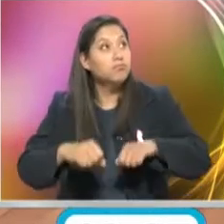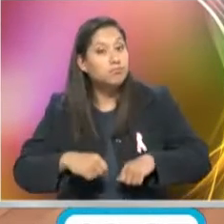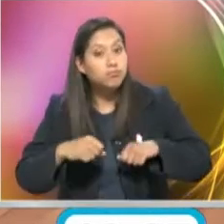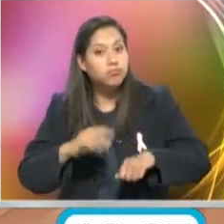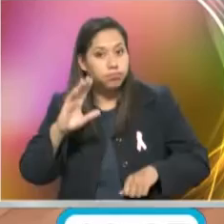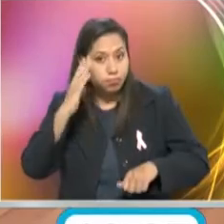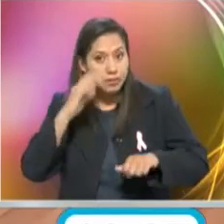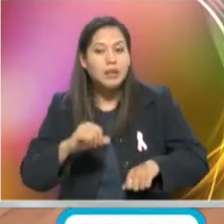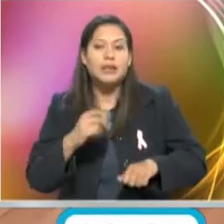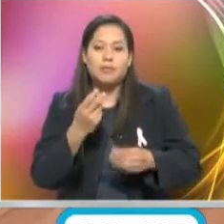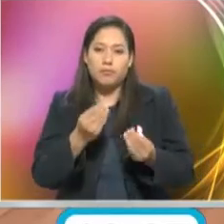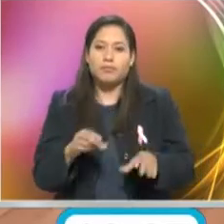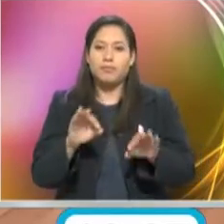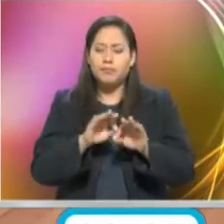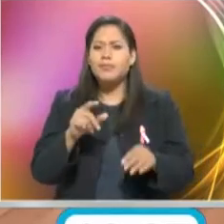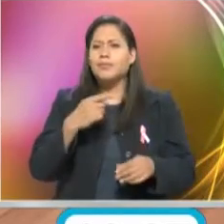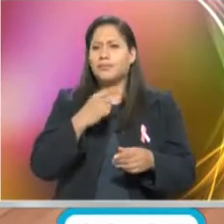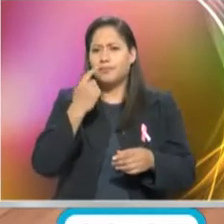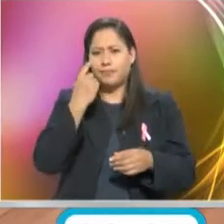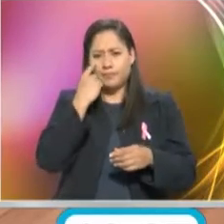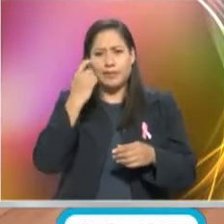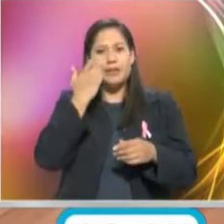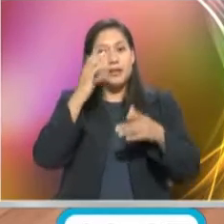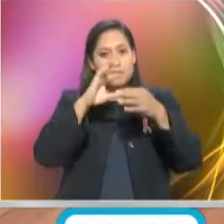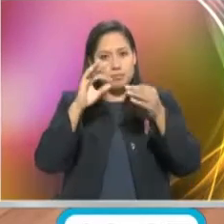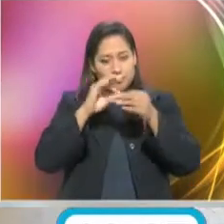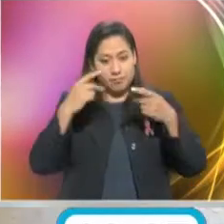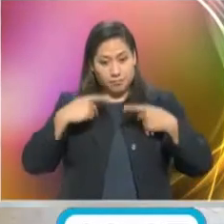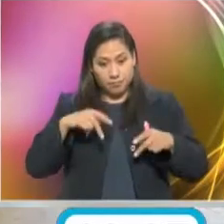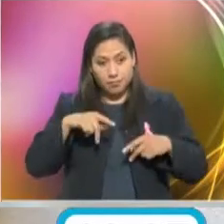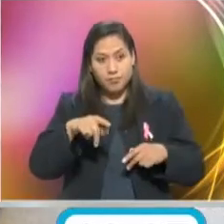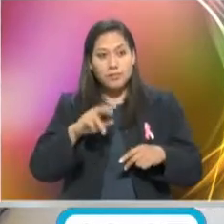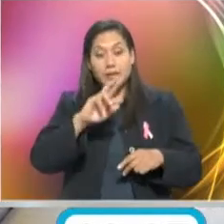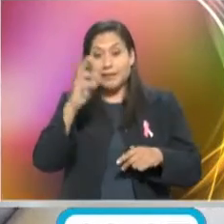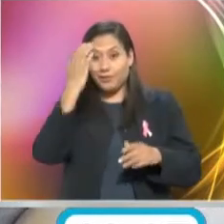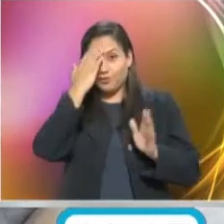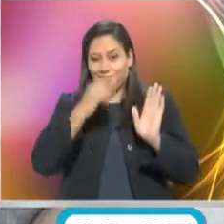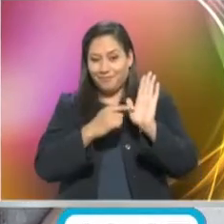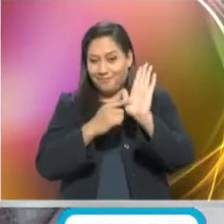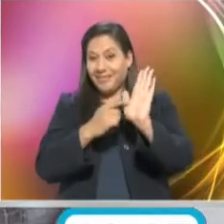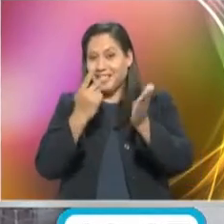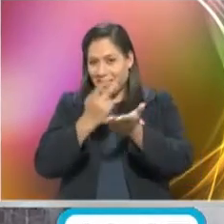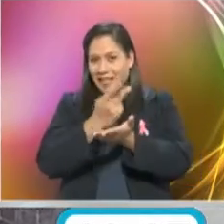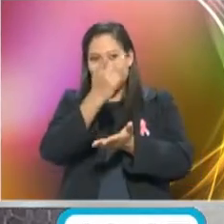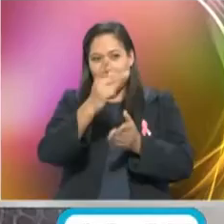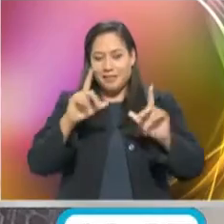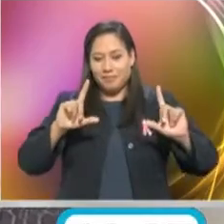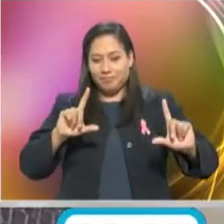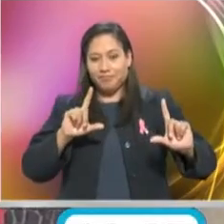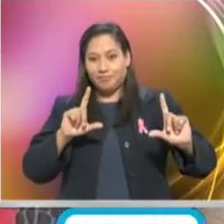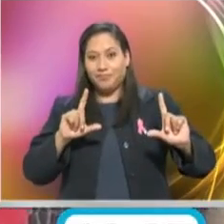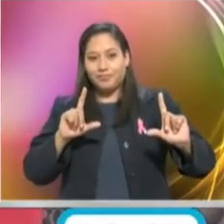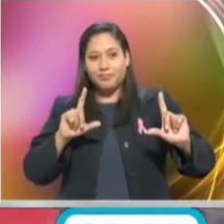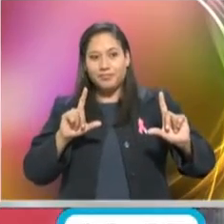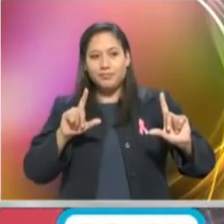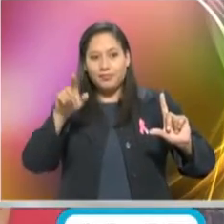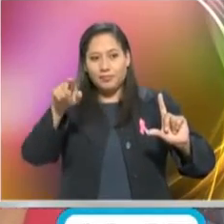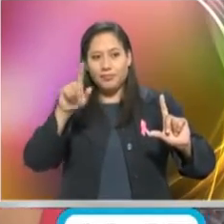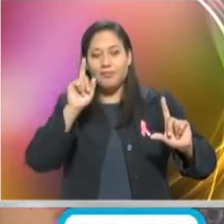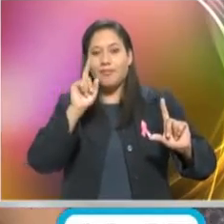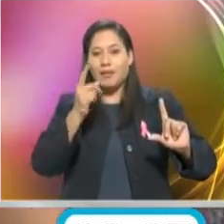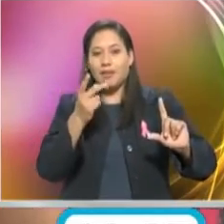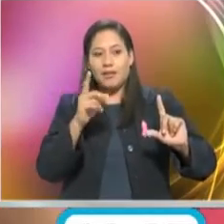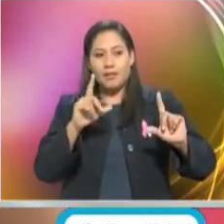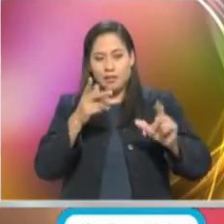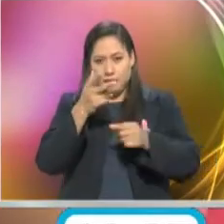Sí, claro. Quiero compartir aquí a la gente justamente el reconocimiento, el gran premio, ¿no? Que ahí lo